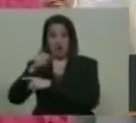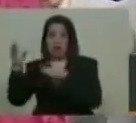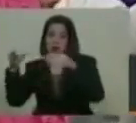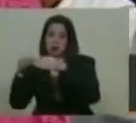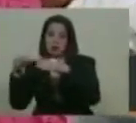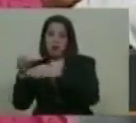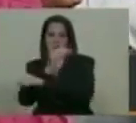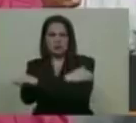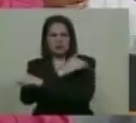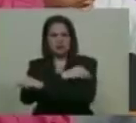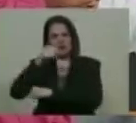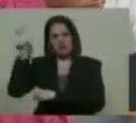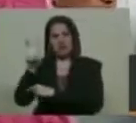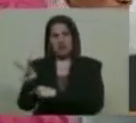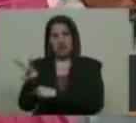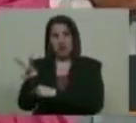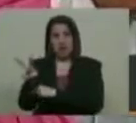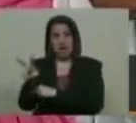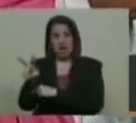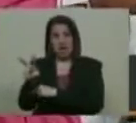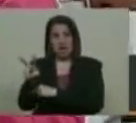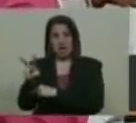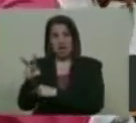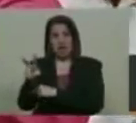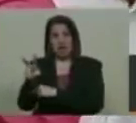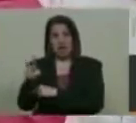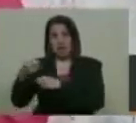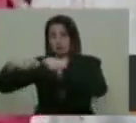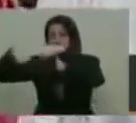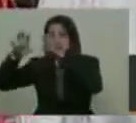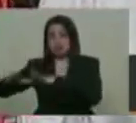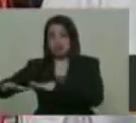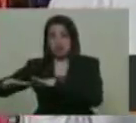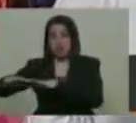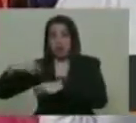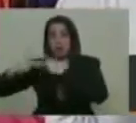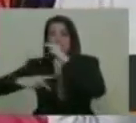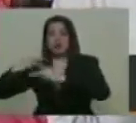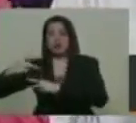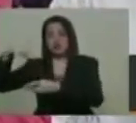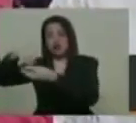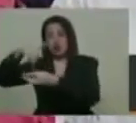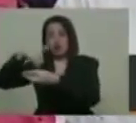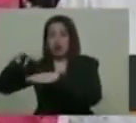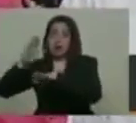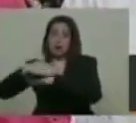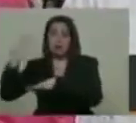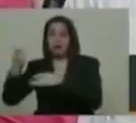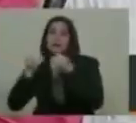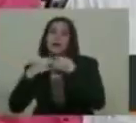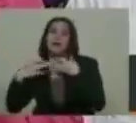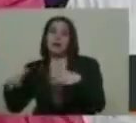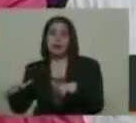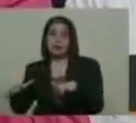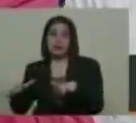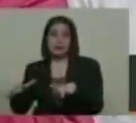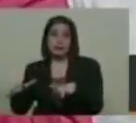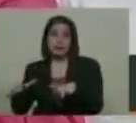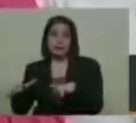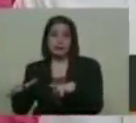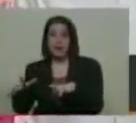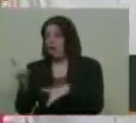oposición que se retiren del proceso electoral porque van a perder, para no reconocer su